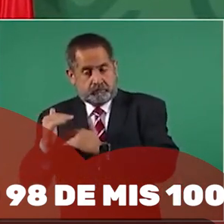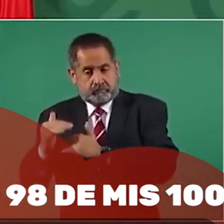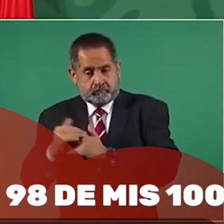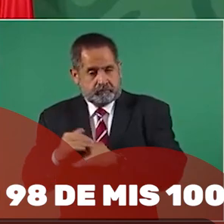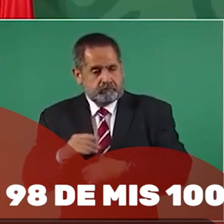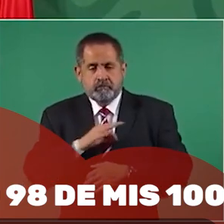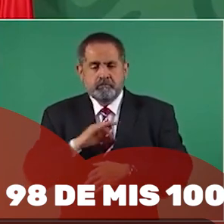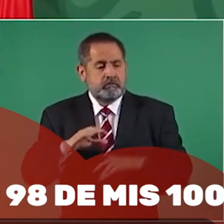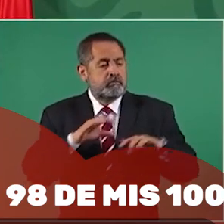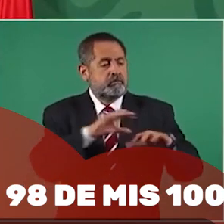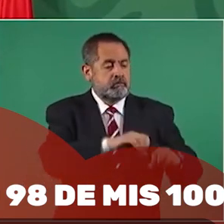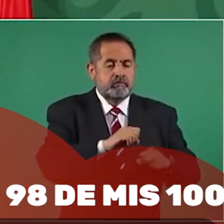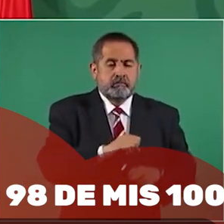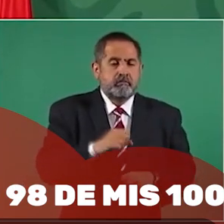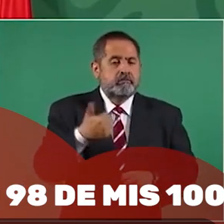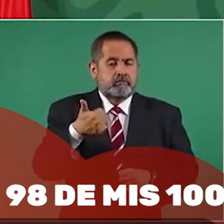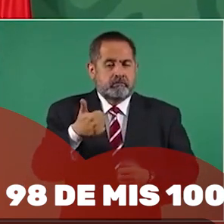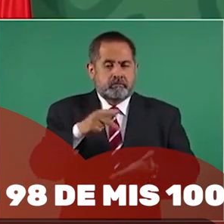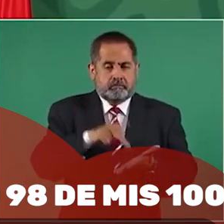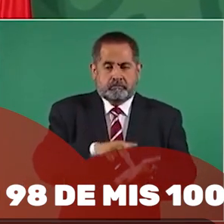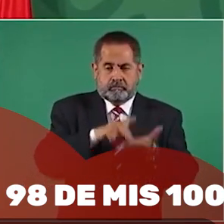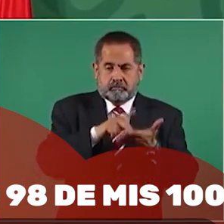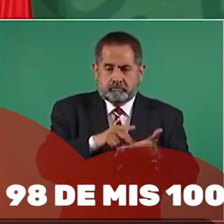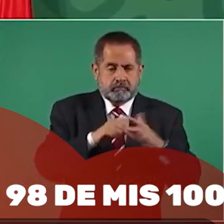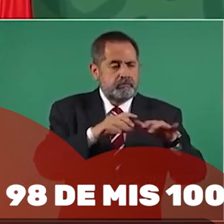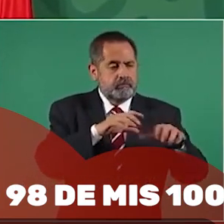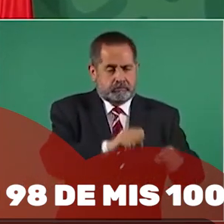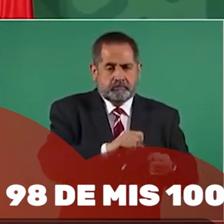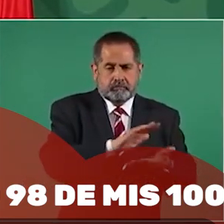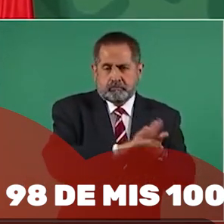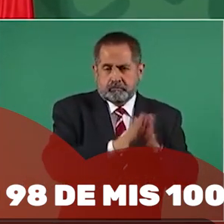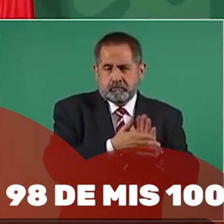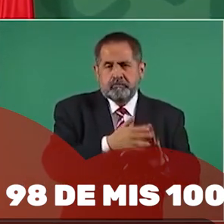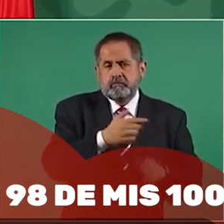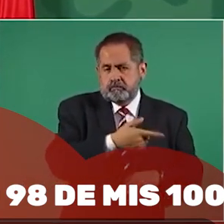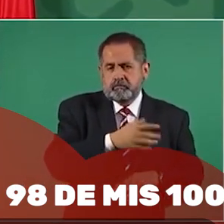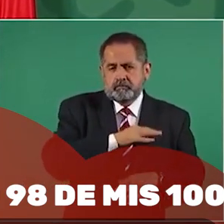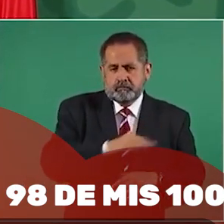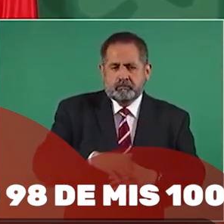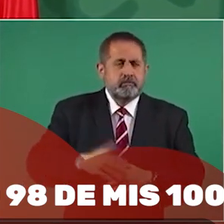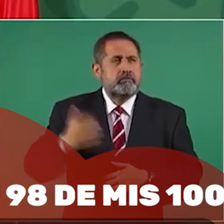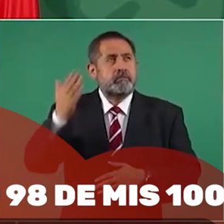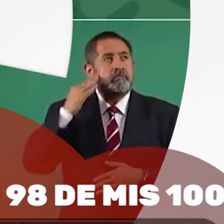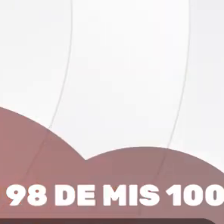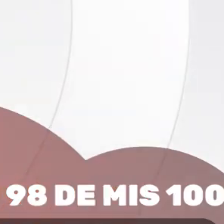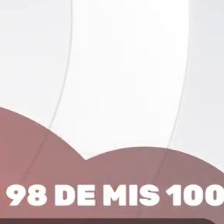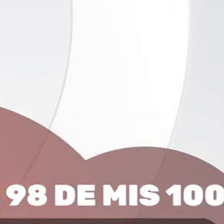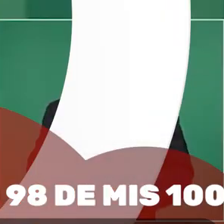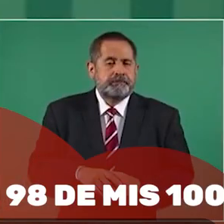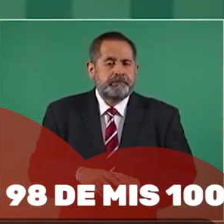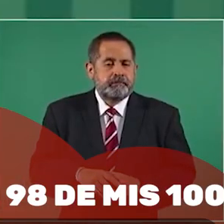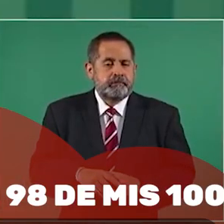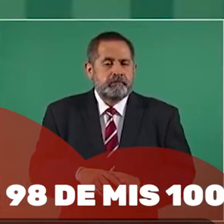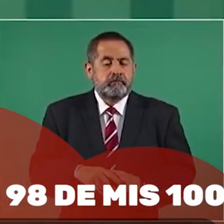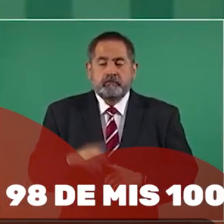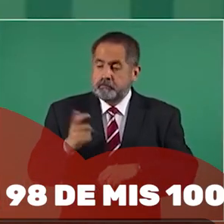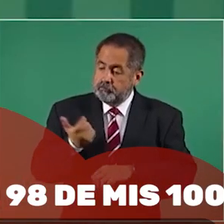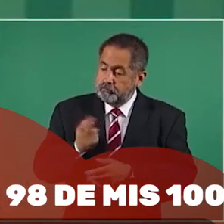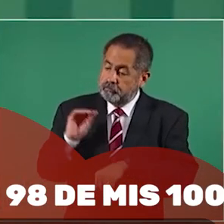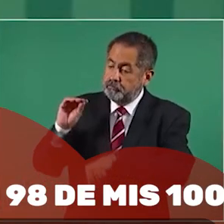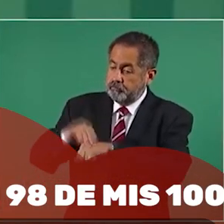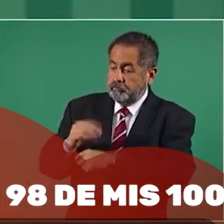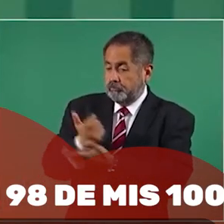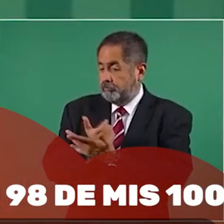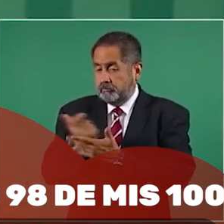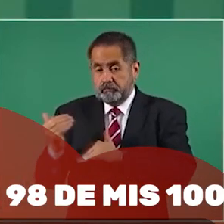el descentralizar las secretarías del gobierno federal, pues aseguró que no lo ha podido cumplir debido a la pandemia del coronavirus COVID-19. En su conferencia matutina,